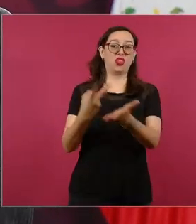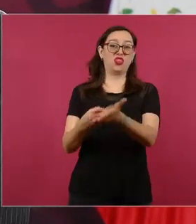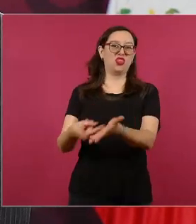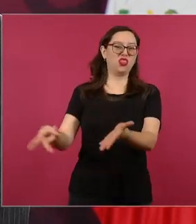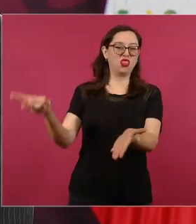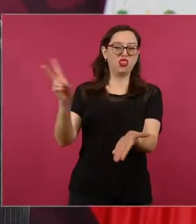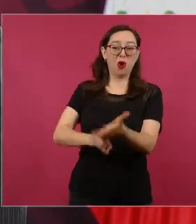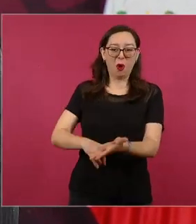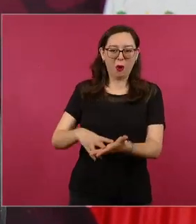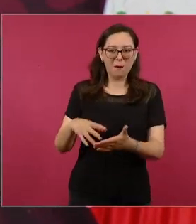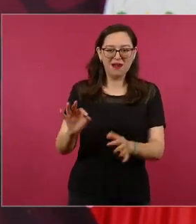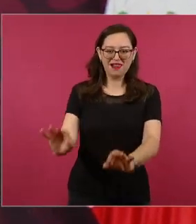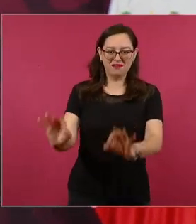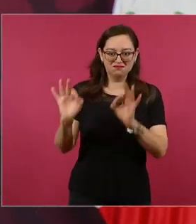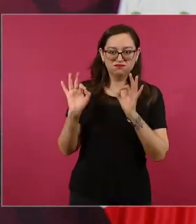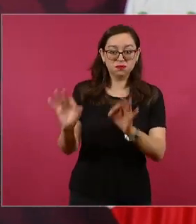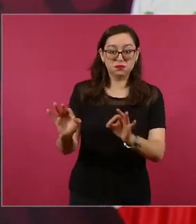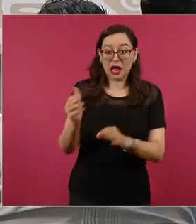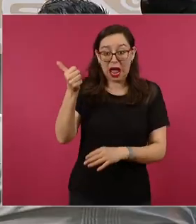Agréguenle